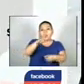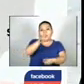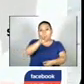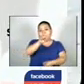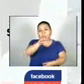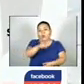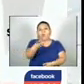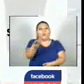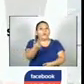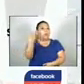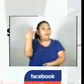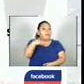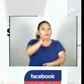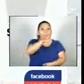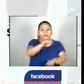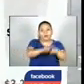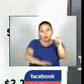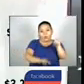azufre costaba